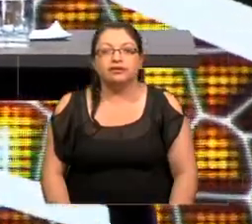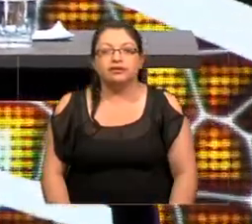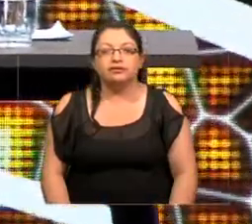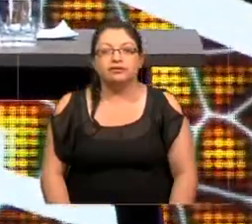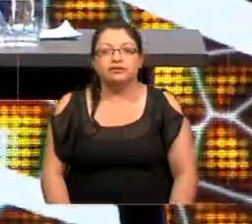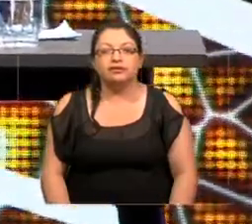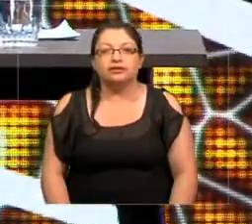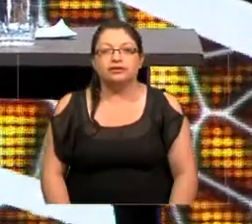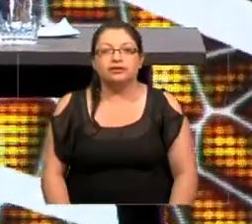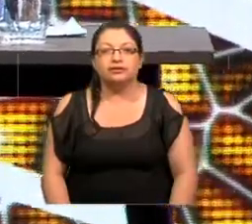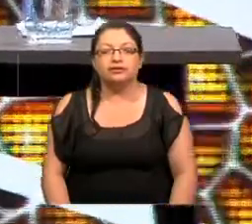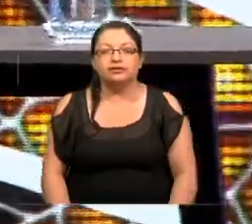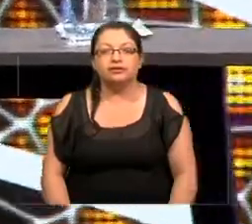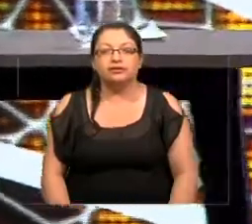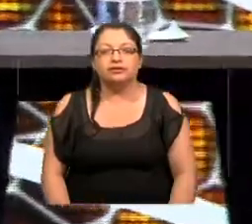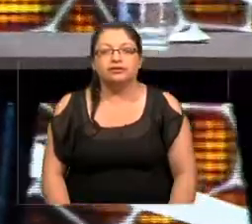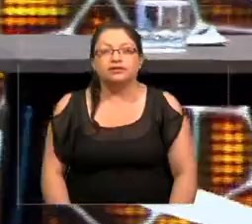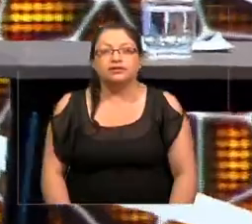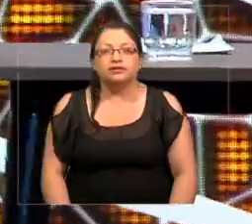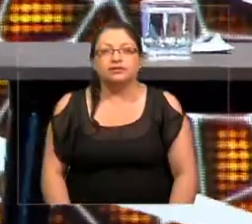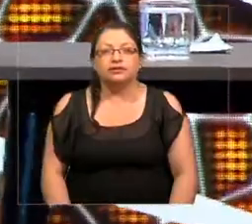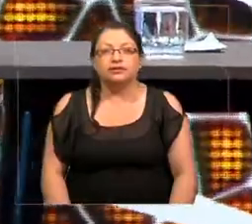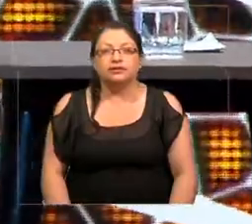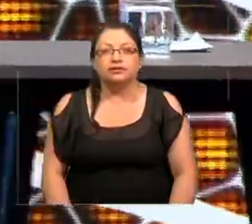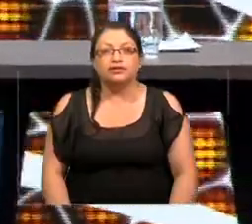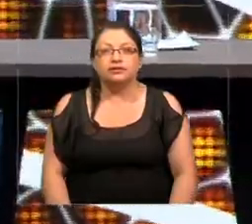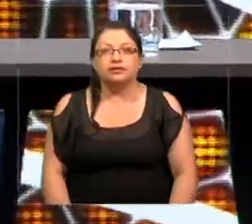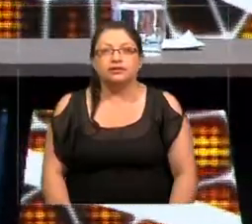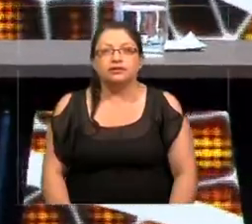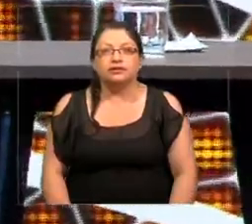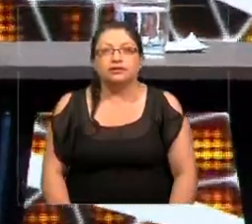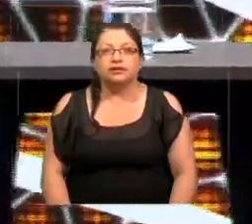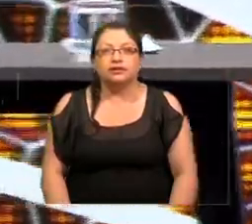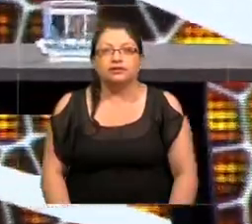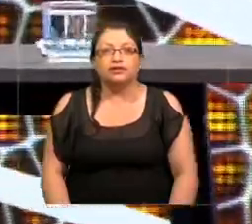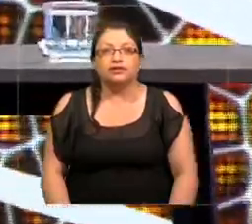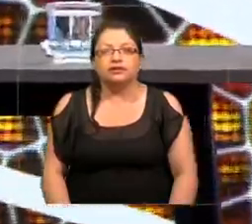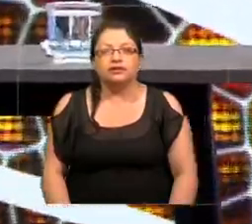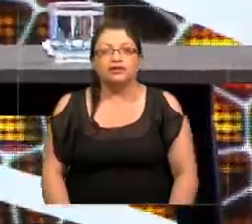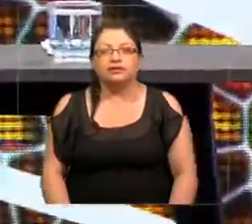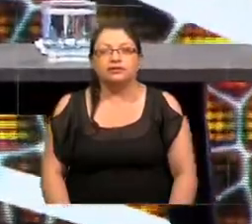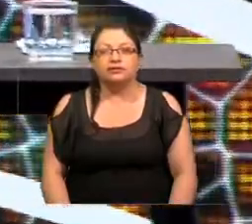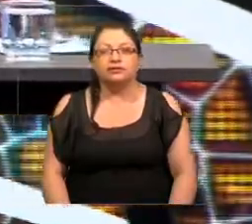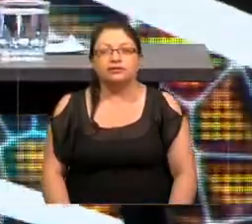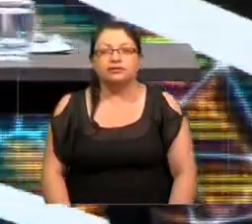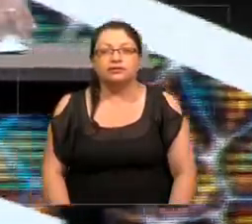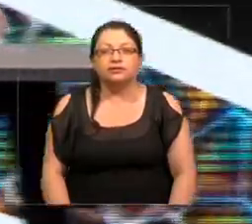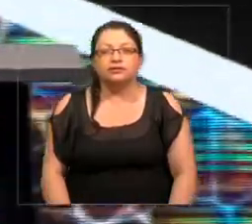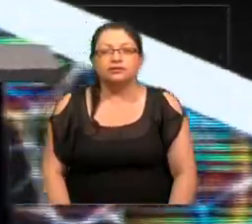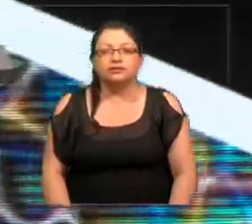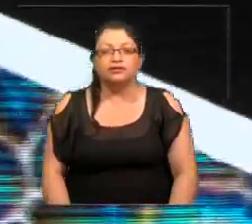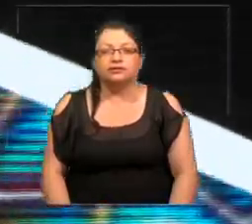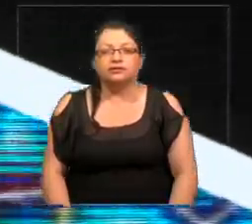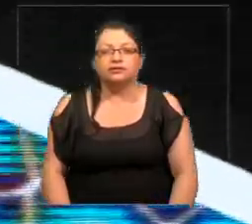tenemos un problema con él con este pero a ver si me puede sí